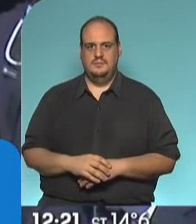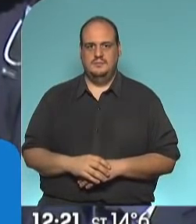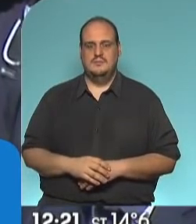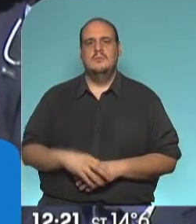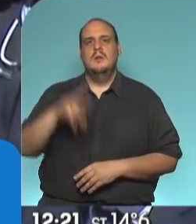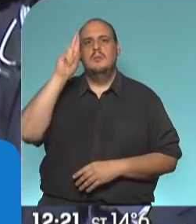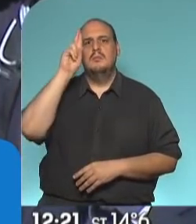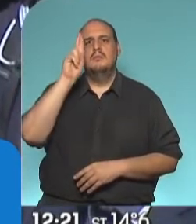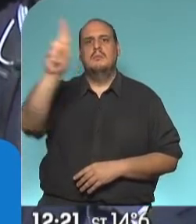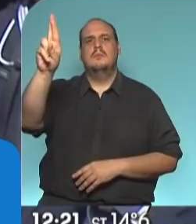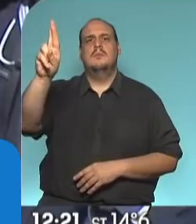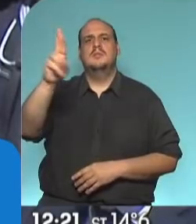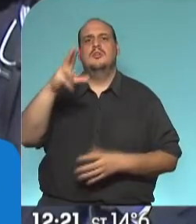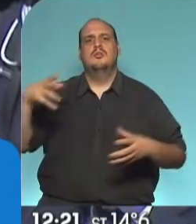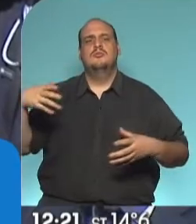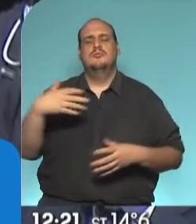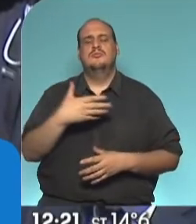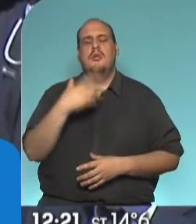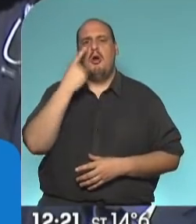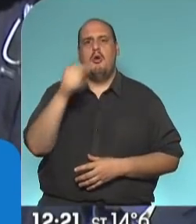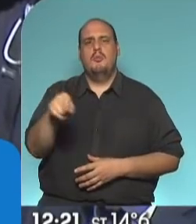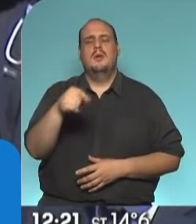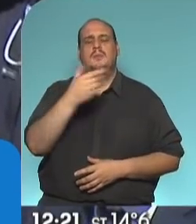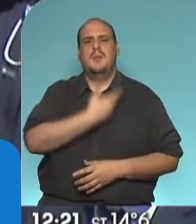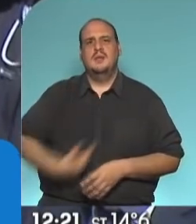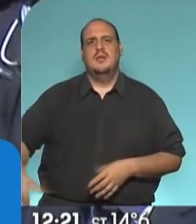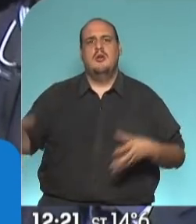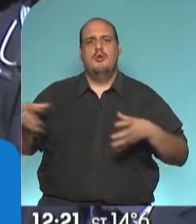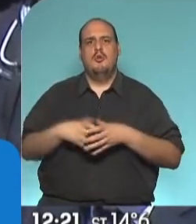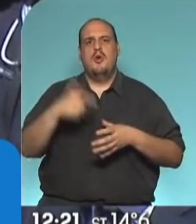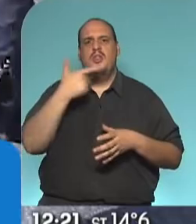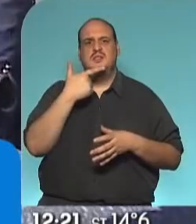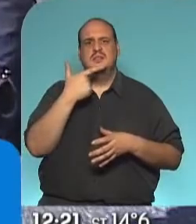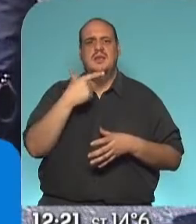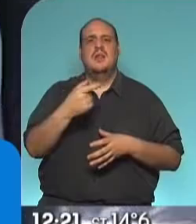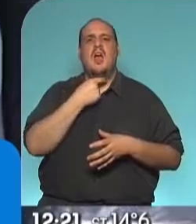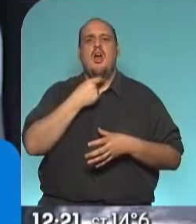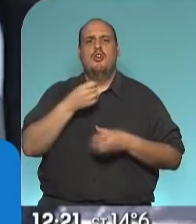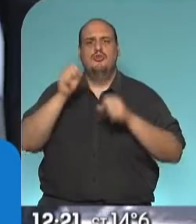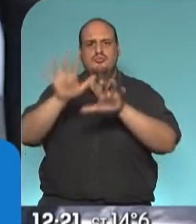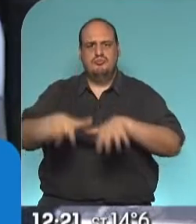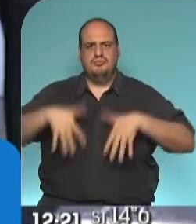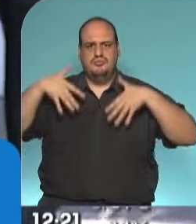Permiso, señor presidente, de la agrupación 17 de agosto formada sin novedad.